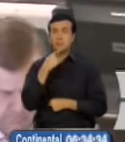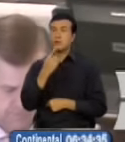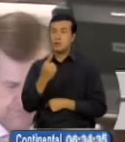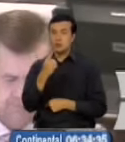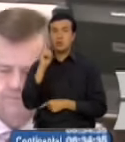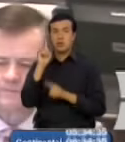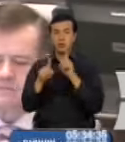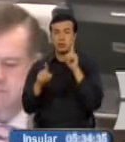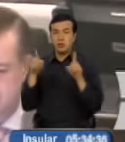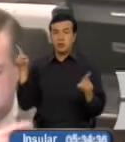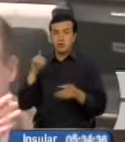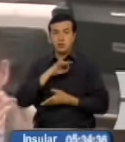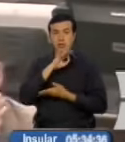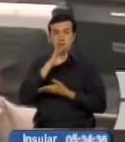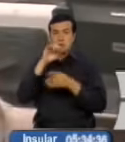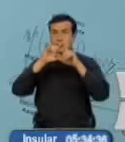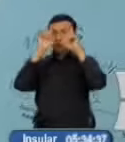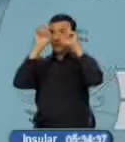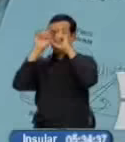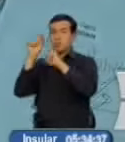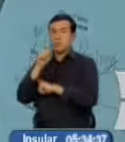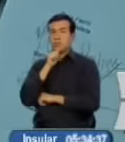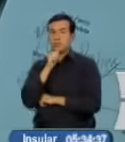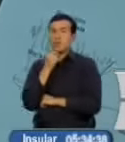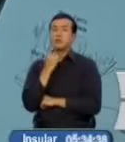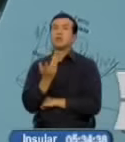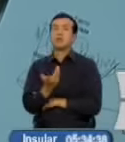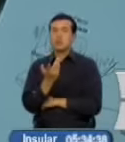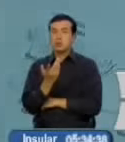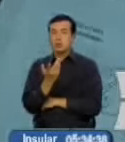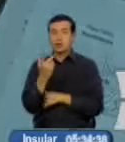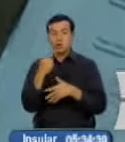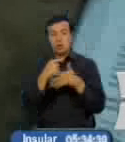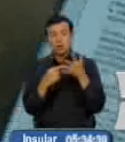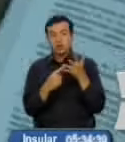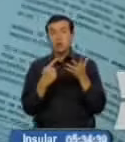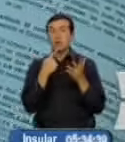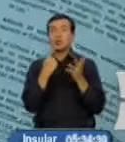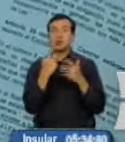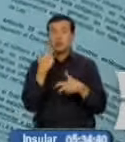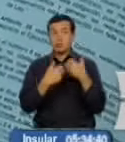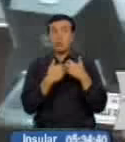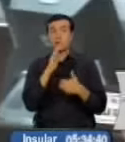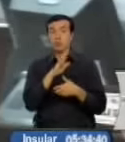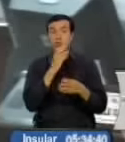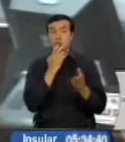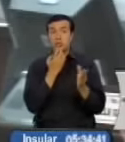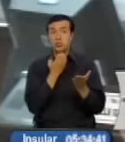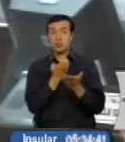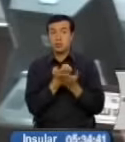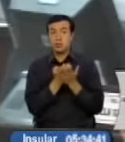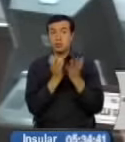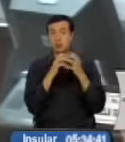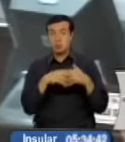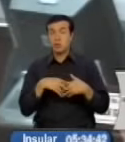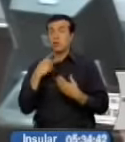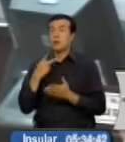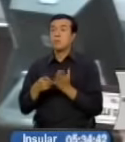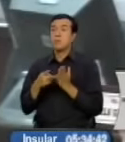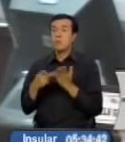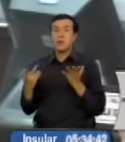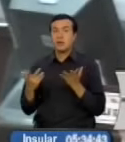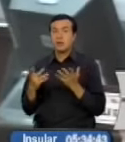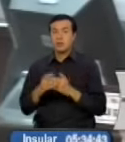de los representantes de las empresas privadas, asegurando que esta disposición provocaría un cisma en sus finanzas. Aquí lo que va a ocurrir es simple